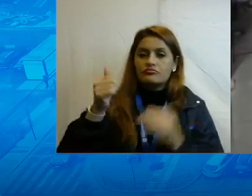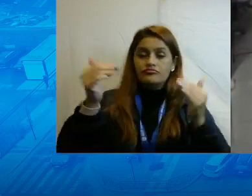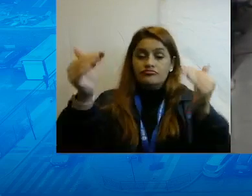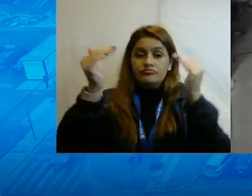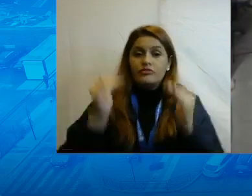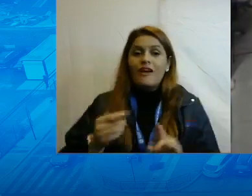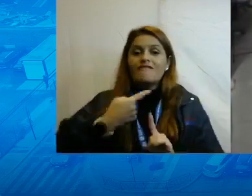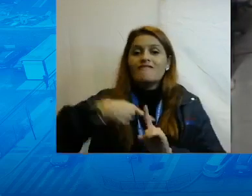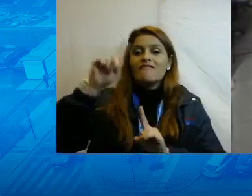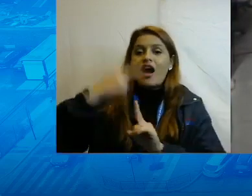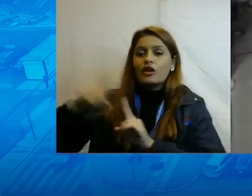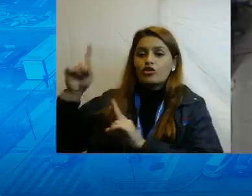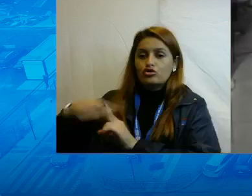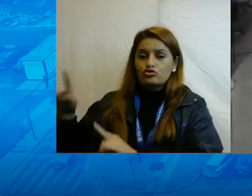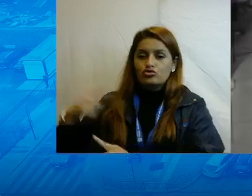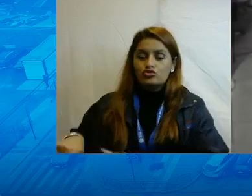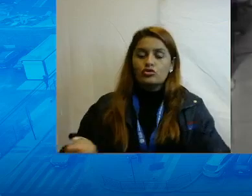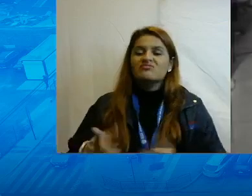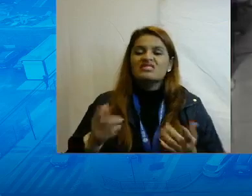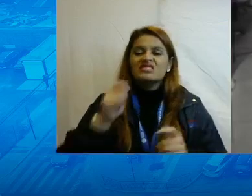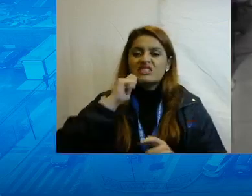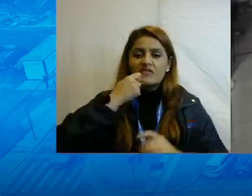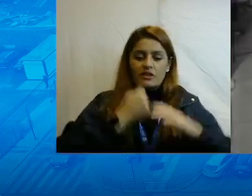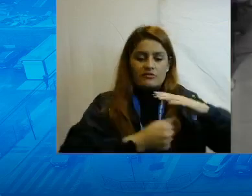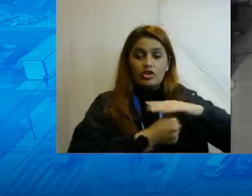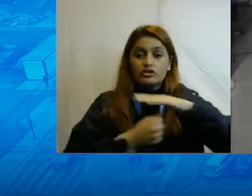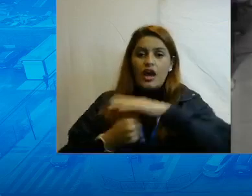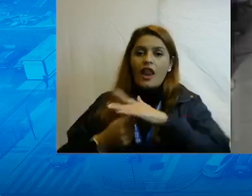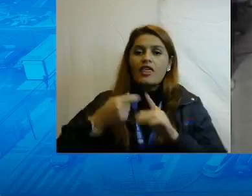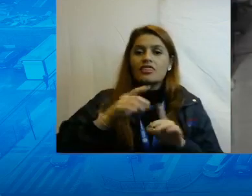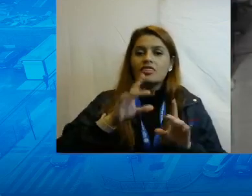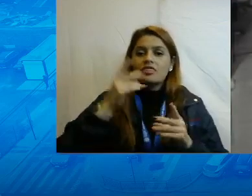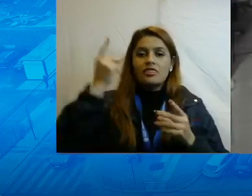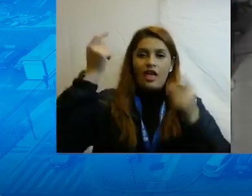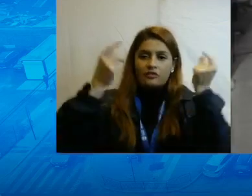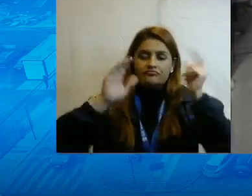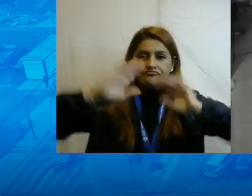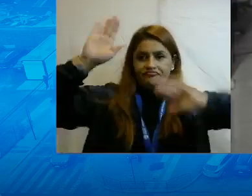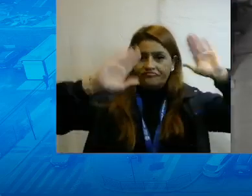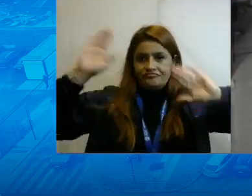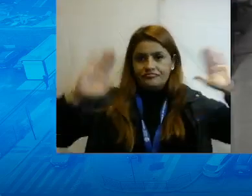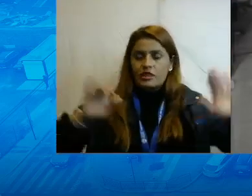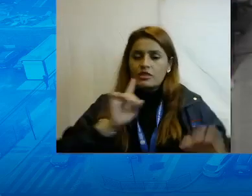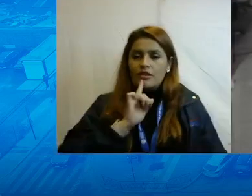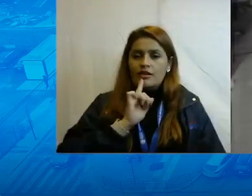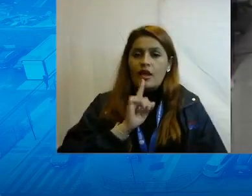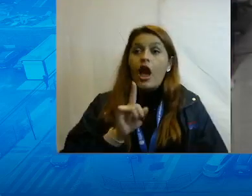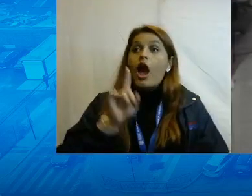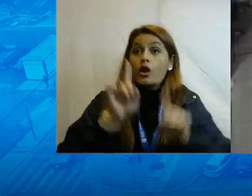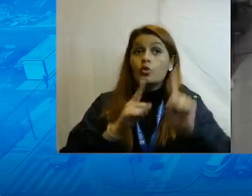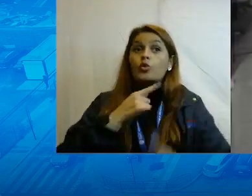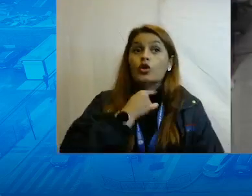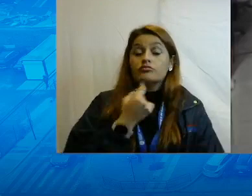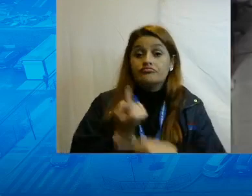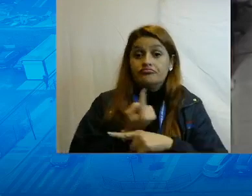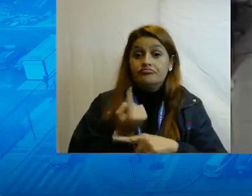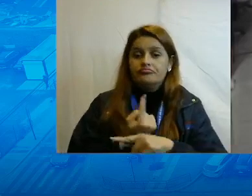al varios consejo municipal para entregar la palabra. Concejales, ¿alguien desea